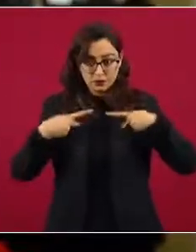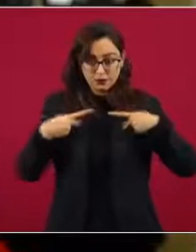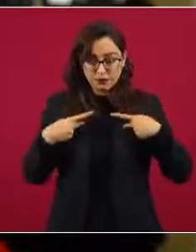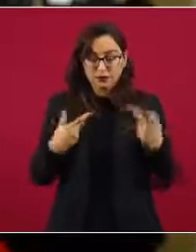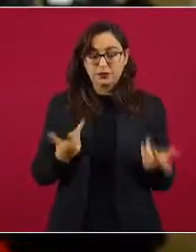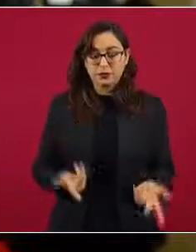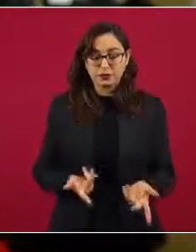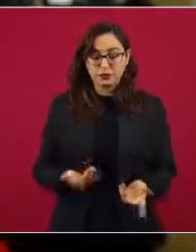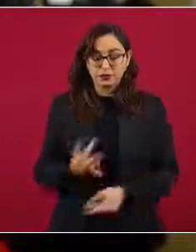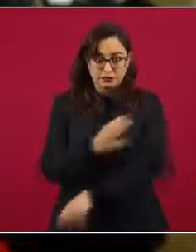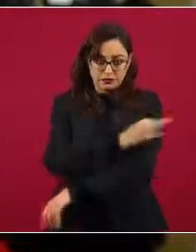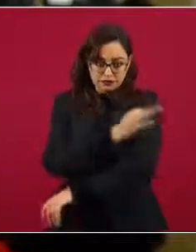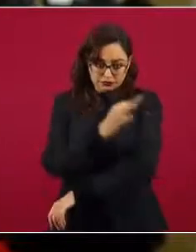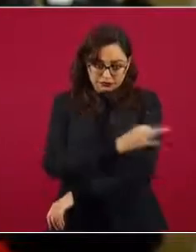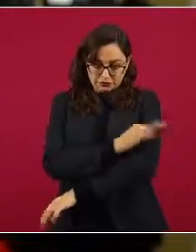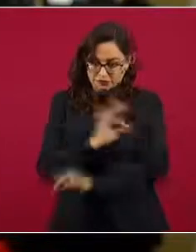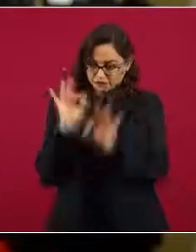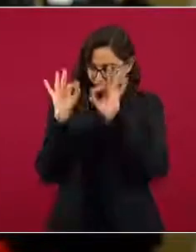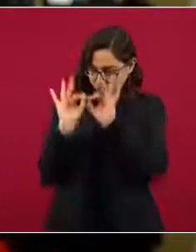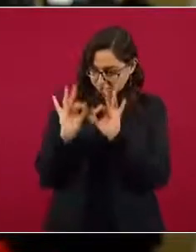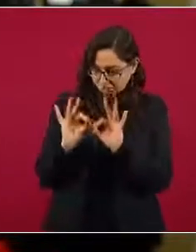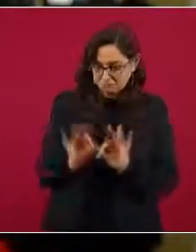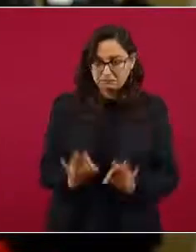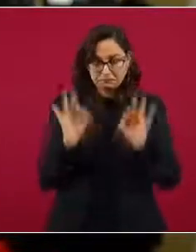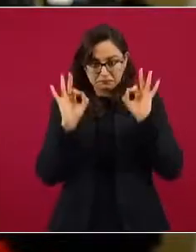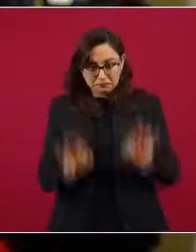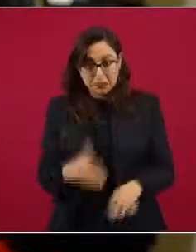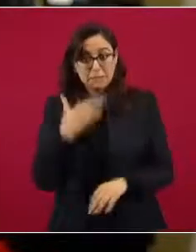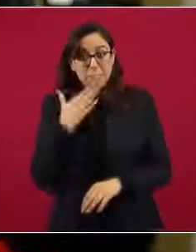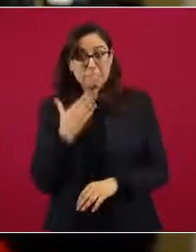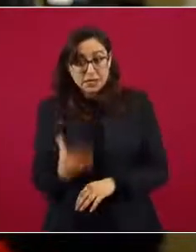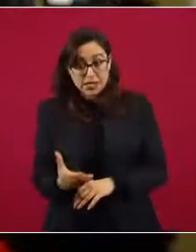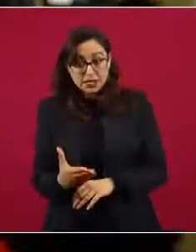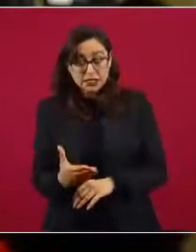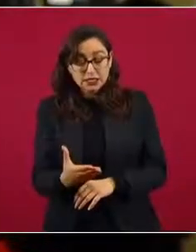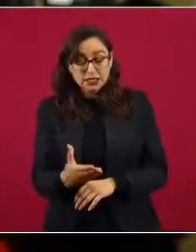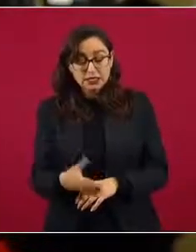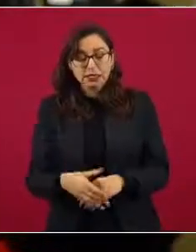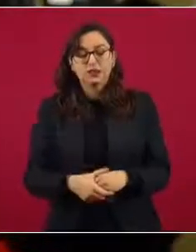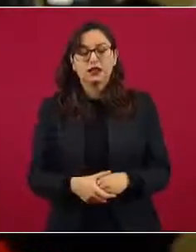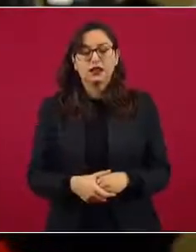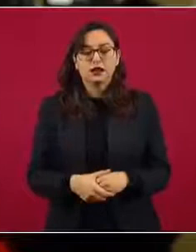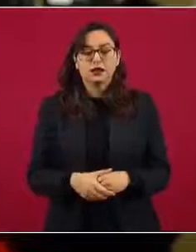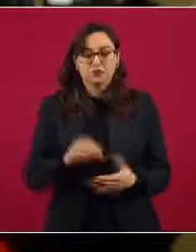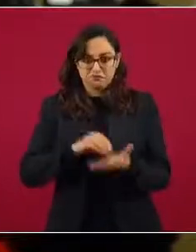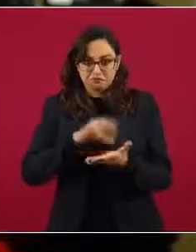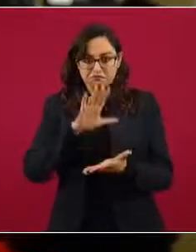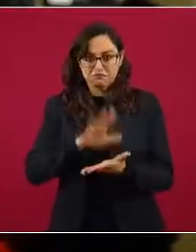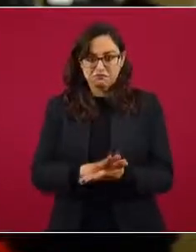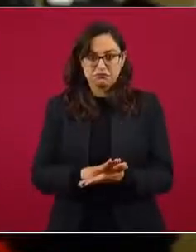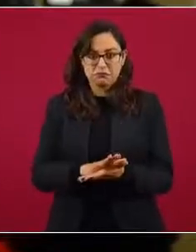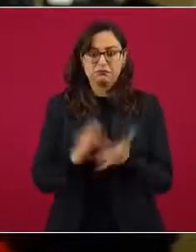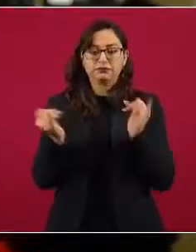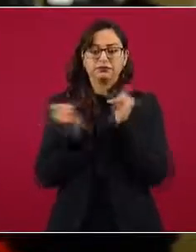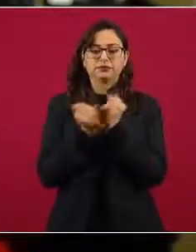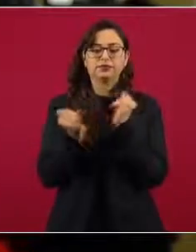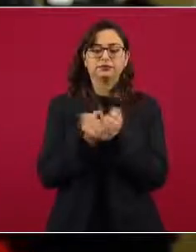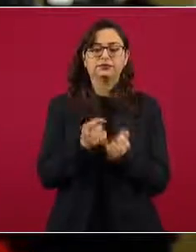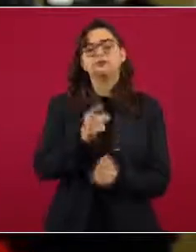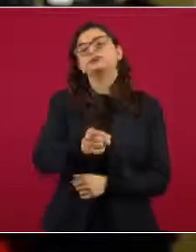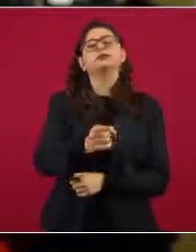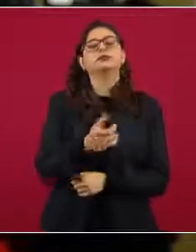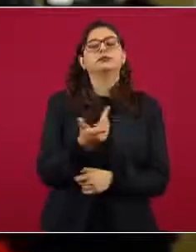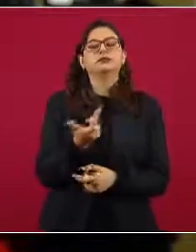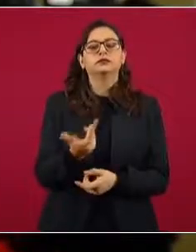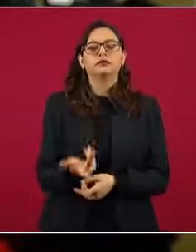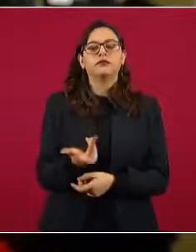de que toda la población esté verdaderamente bien vacunada? Y si se ha tenido acercamientos con la iniciativa privada, en este caso como